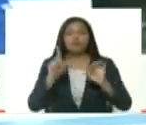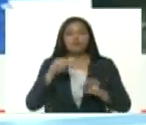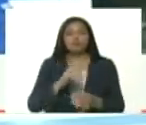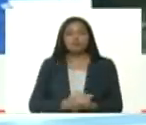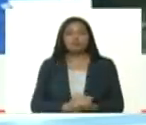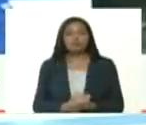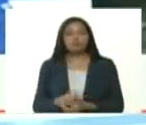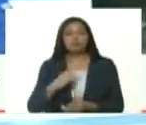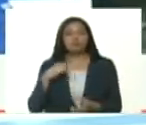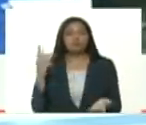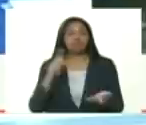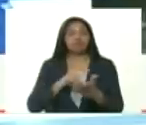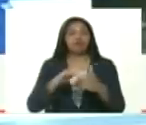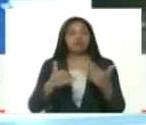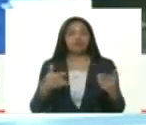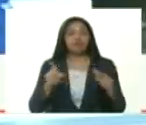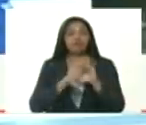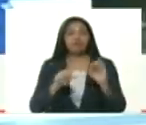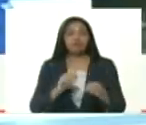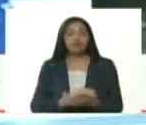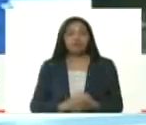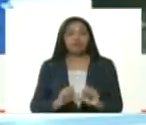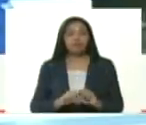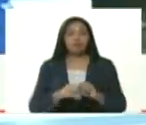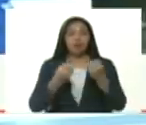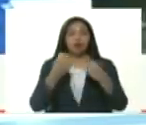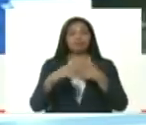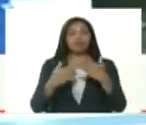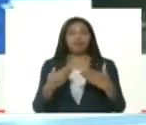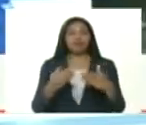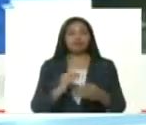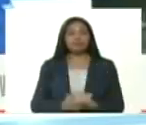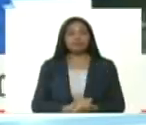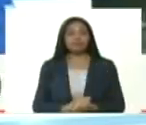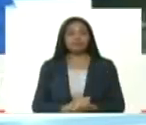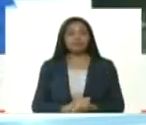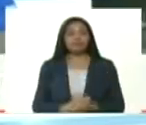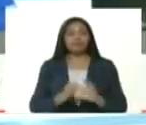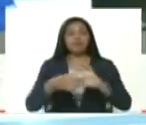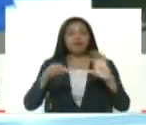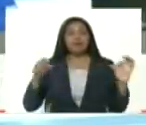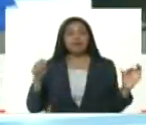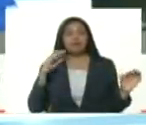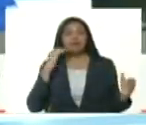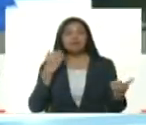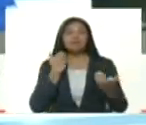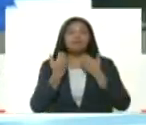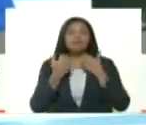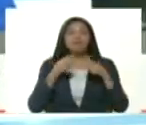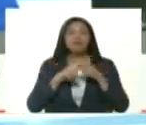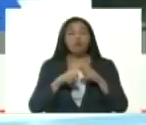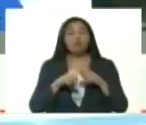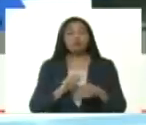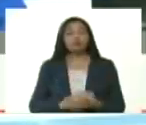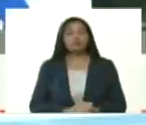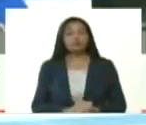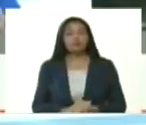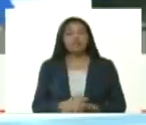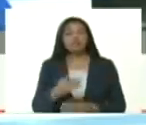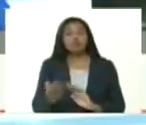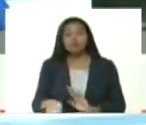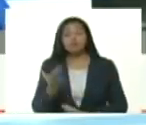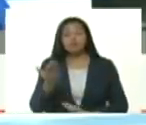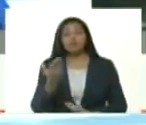que no hemos llegado de ruptura de las cadenas de transmisión. Es muy importante,